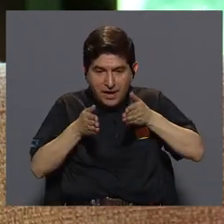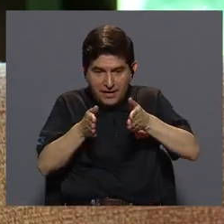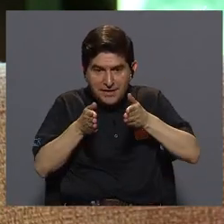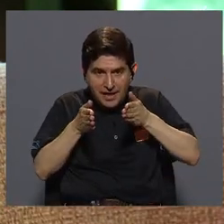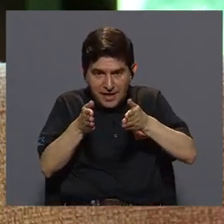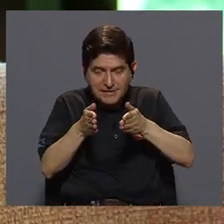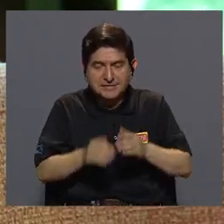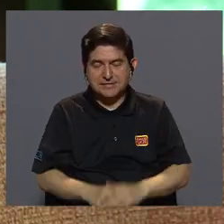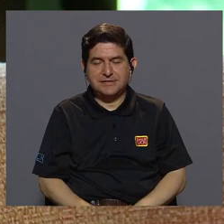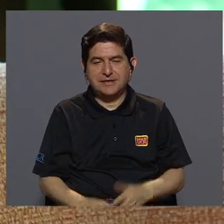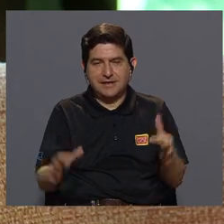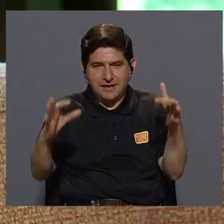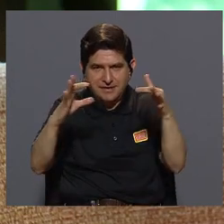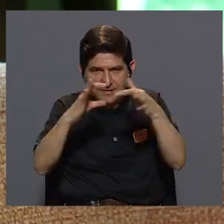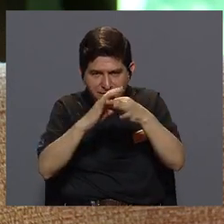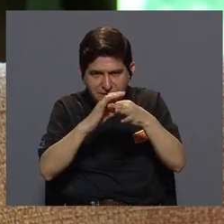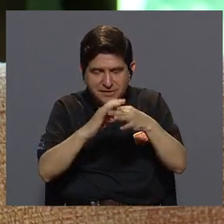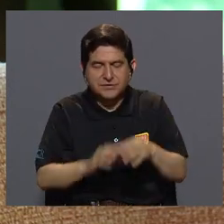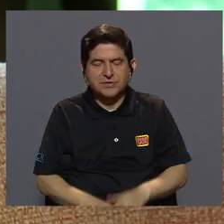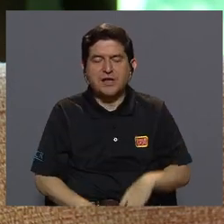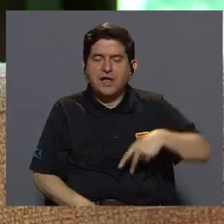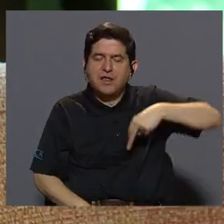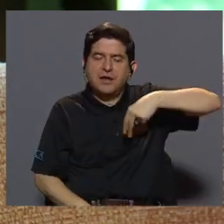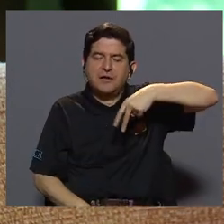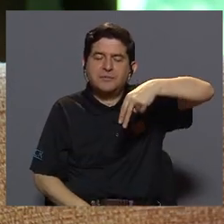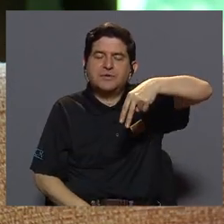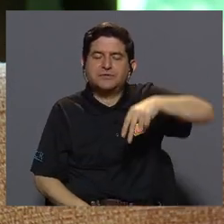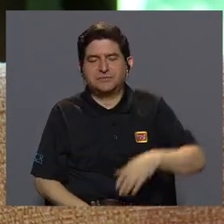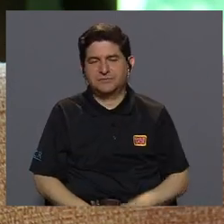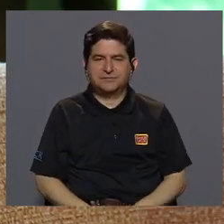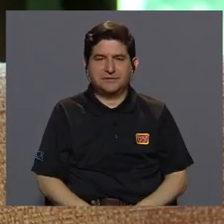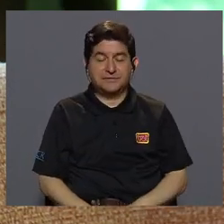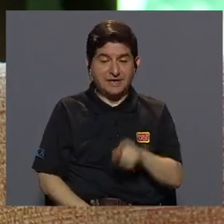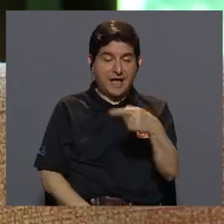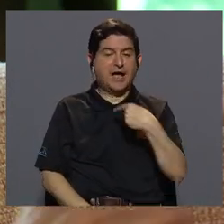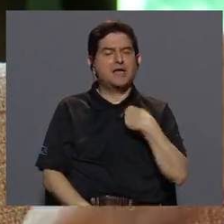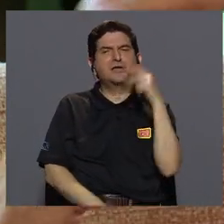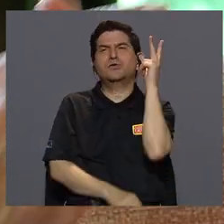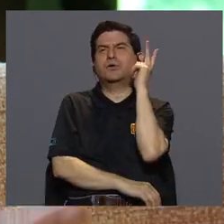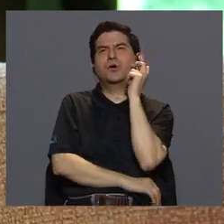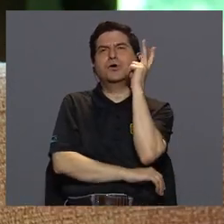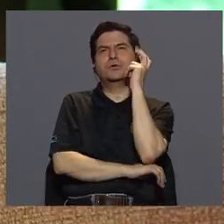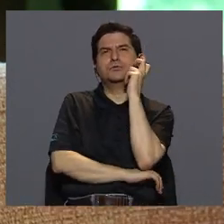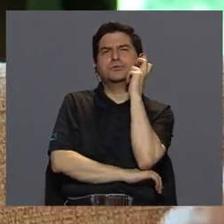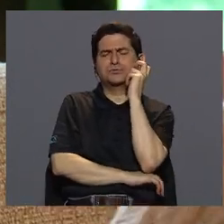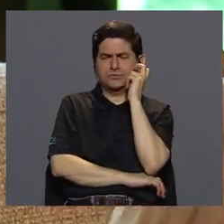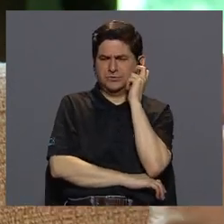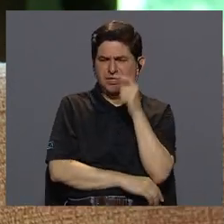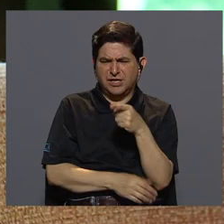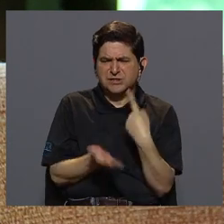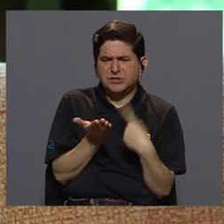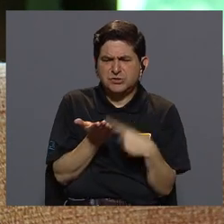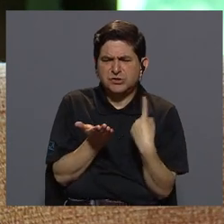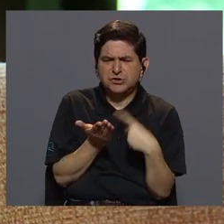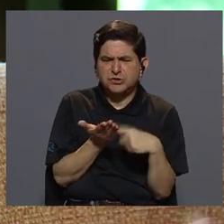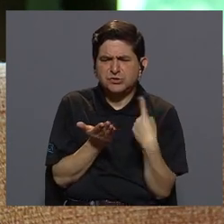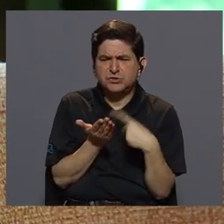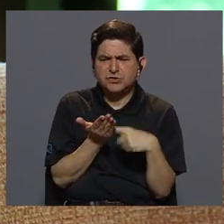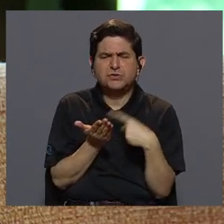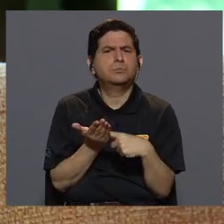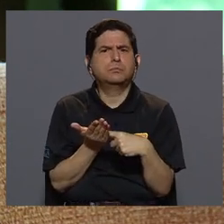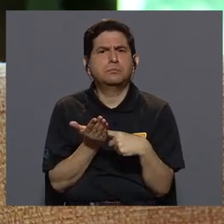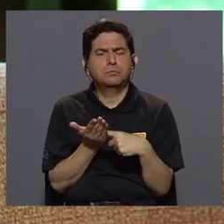acera donde que pasaba la gente. Ahí fue donde yo oí que había como un pleito, como